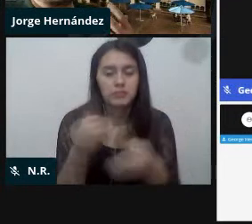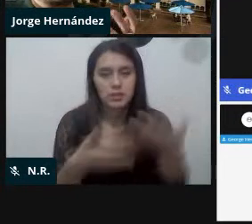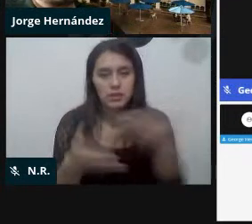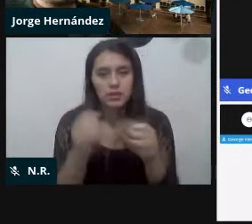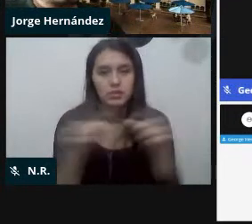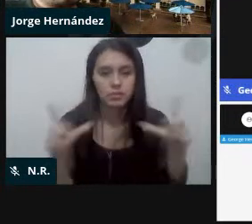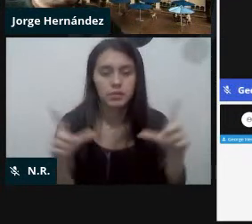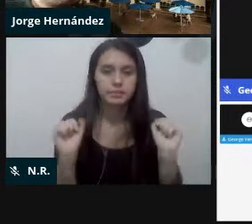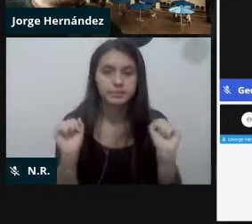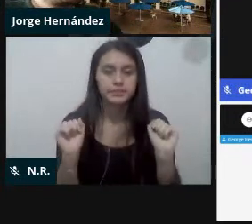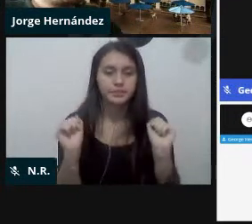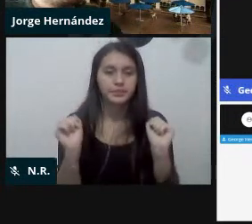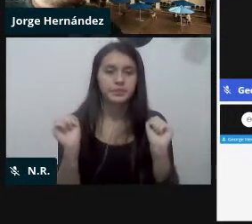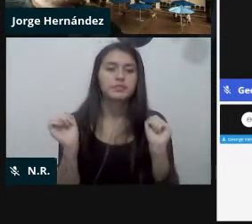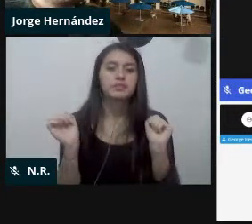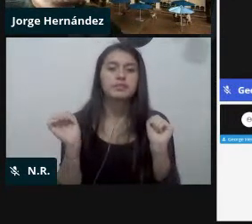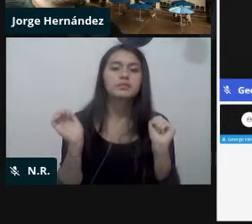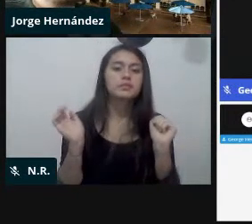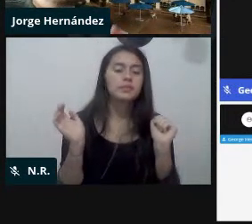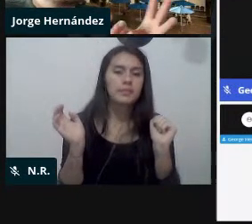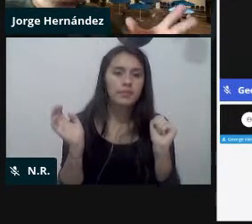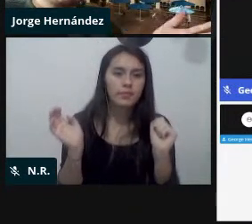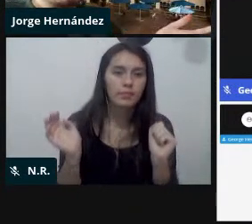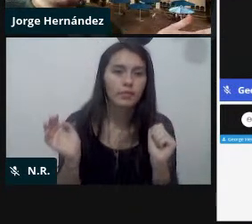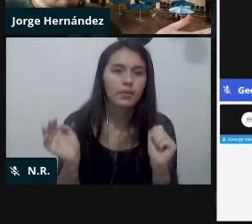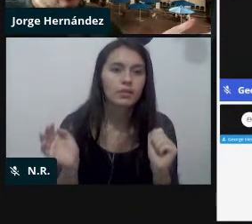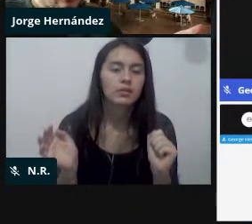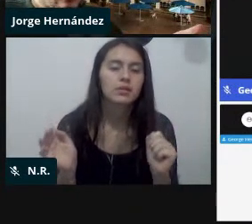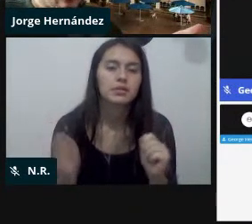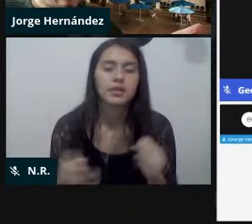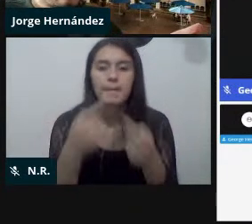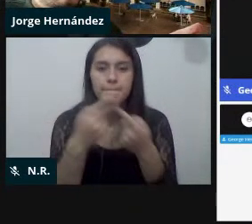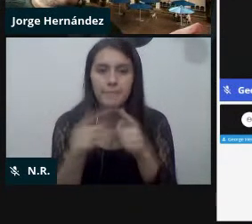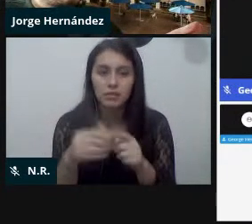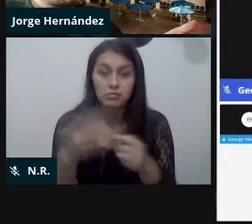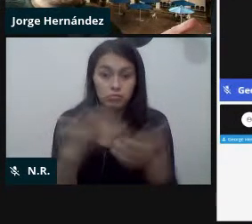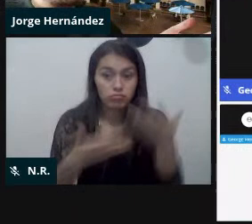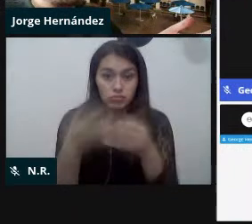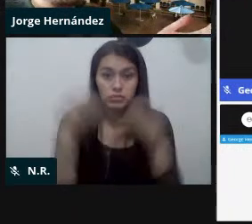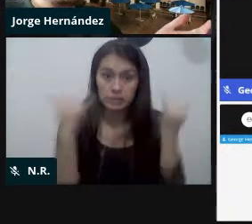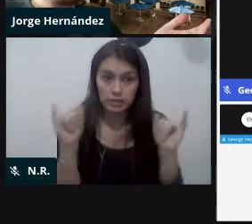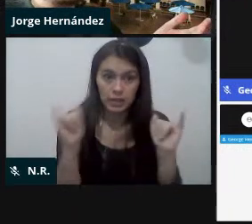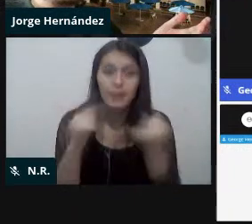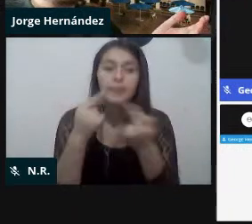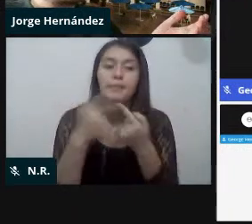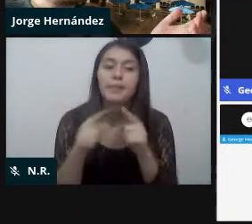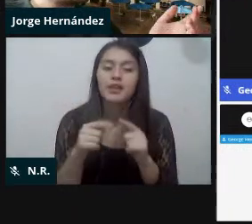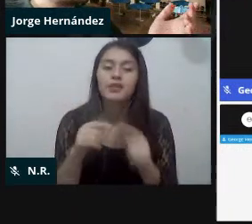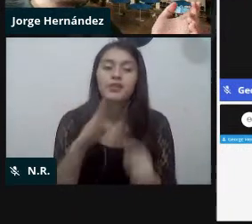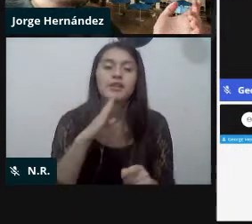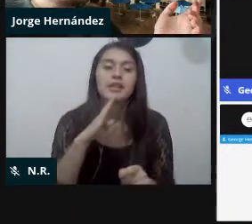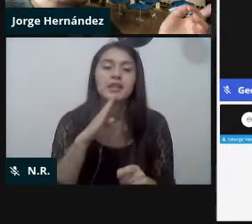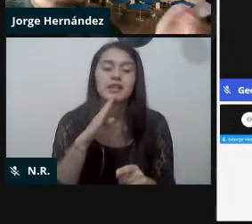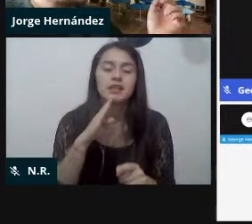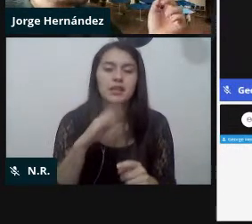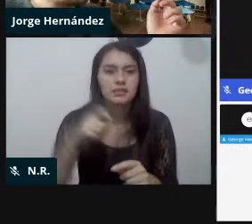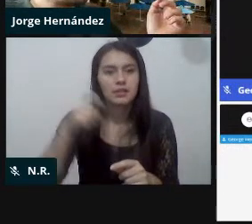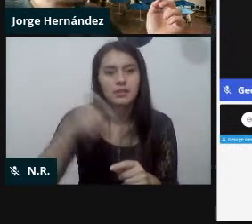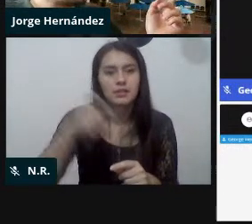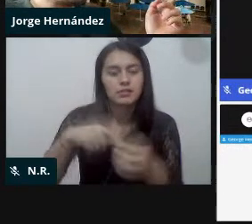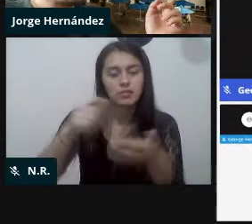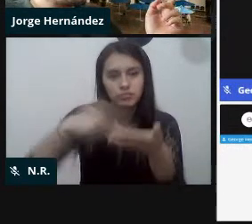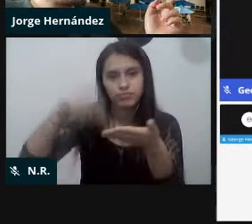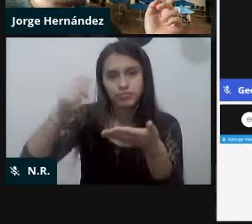pantalla ya está lista para compartir, pero hasta que el administrador Carlos, que en este caso quiero que ingrese